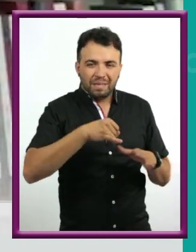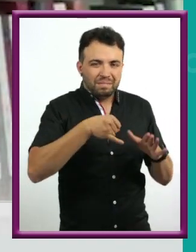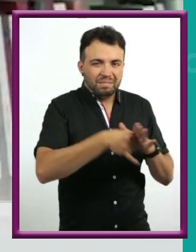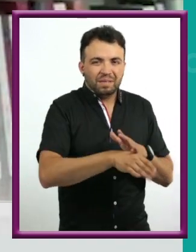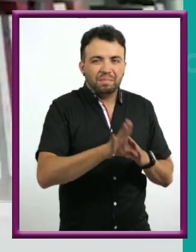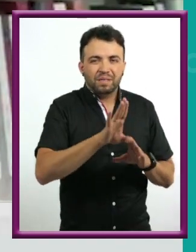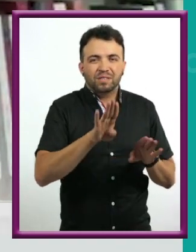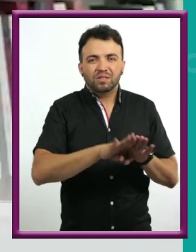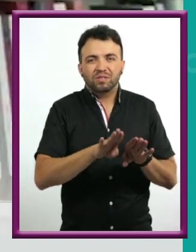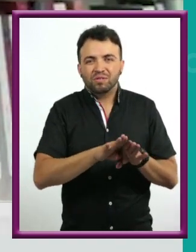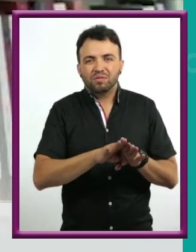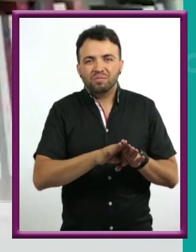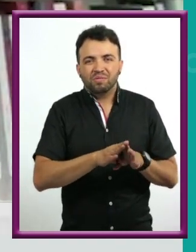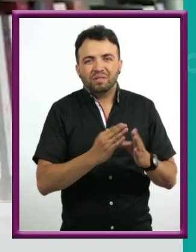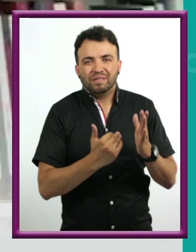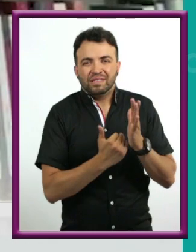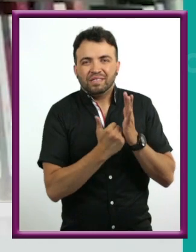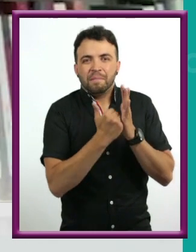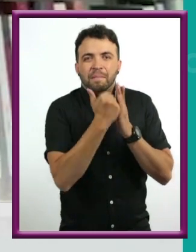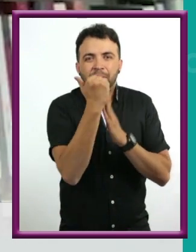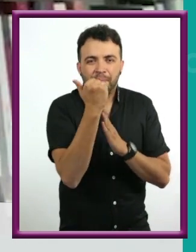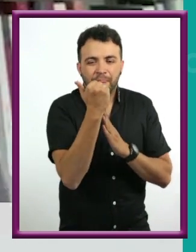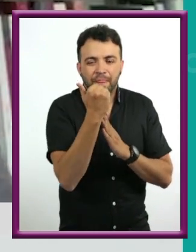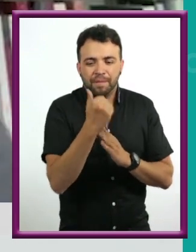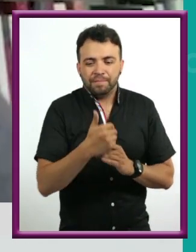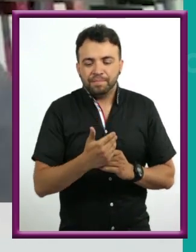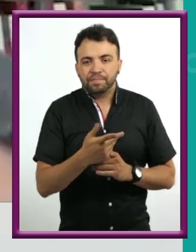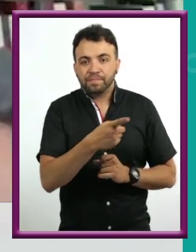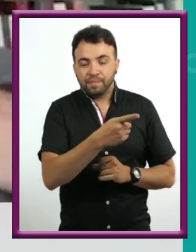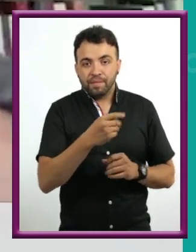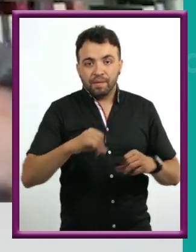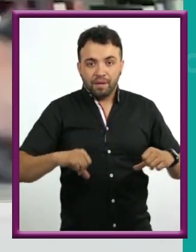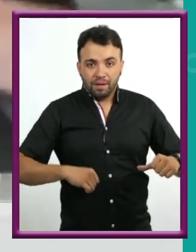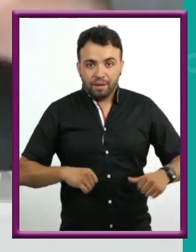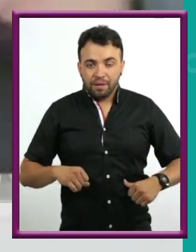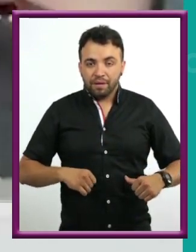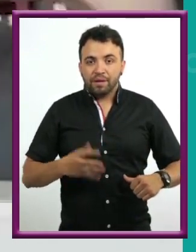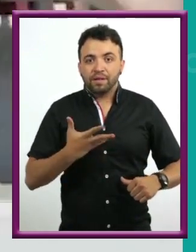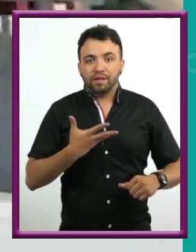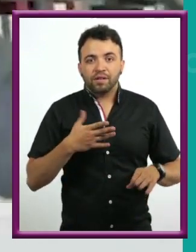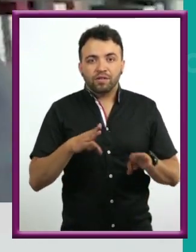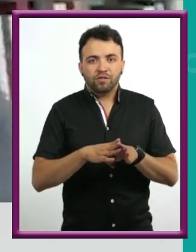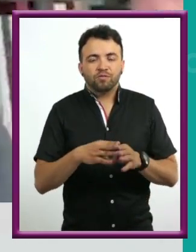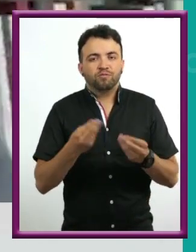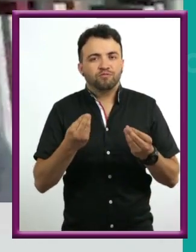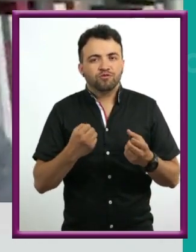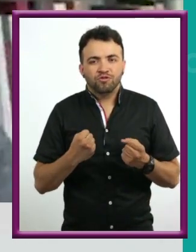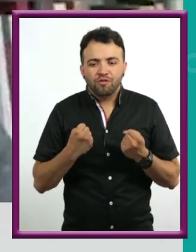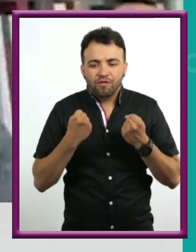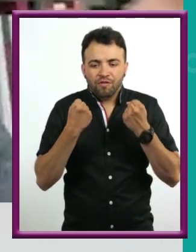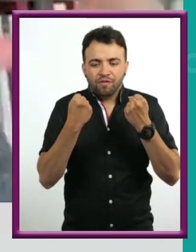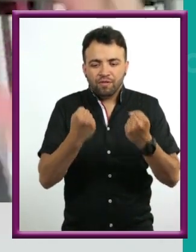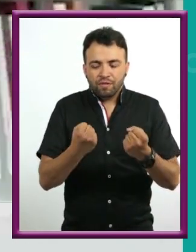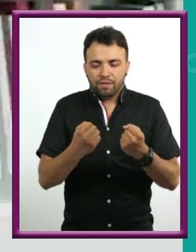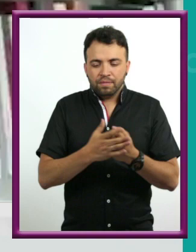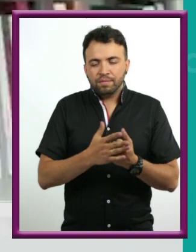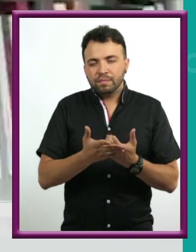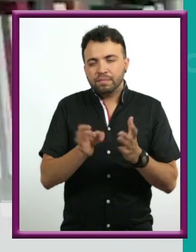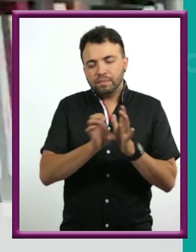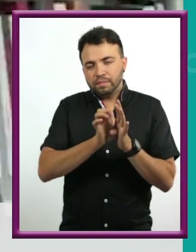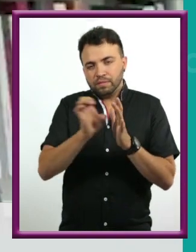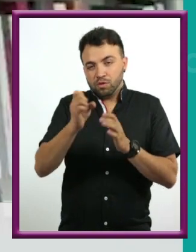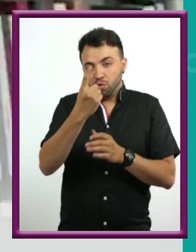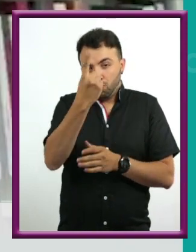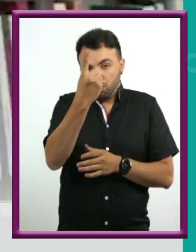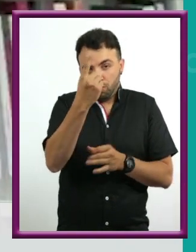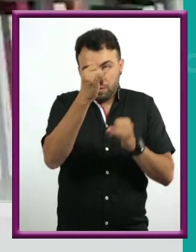En el teatro y en la escritura, los personajes tienen una dimensión amplísima, muy